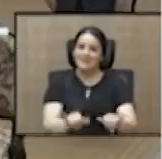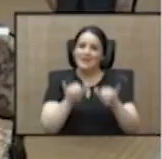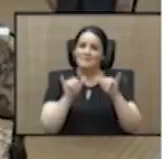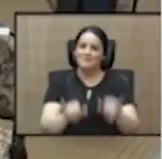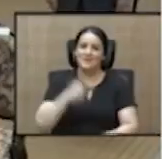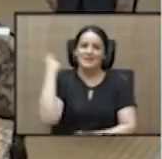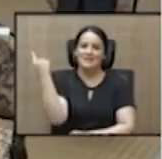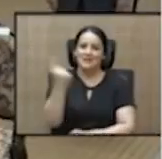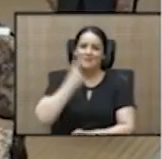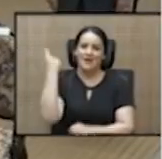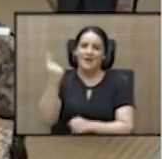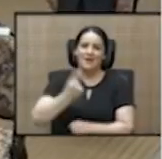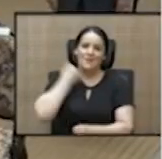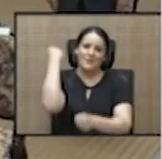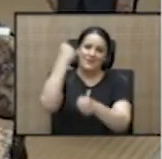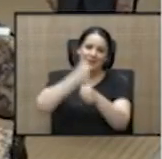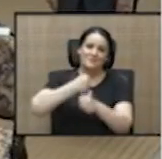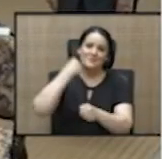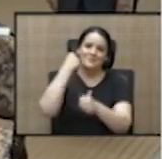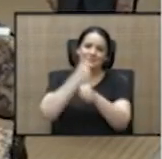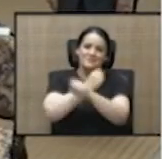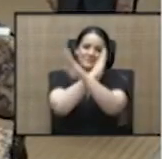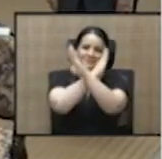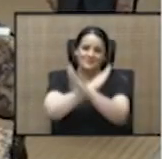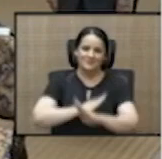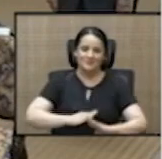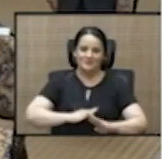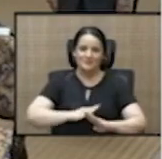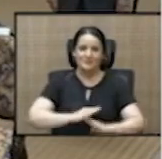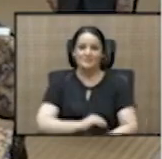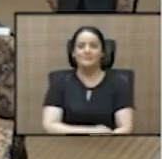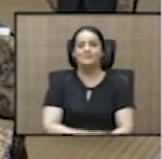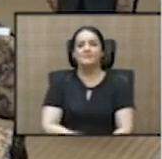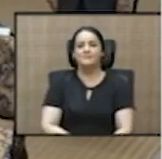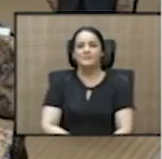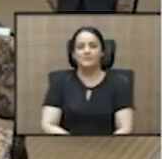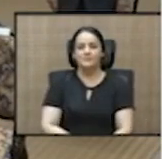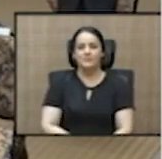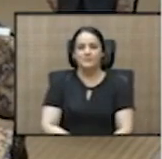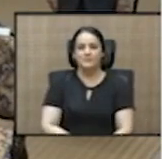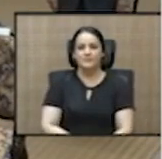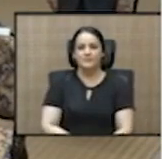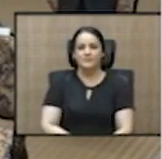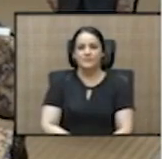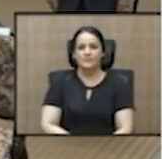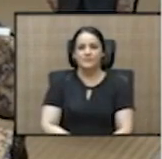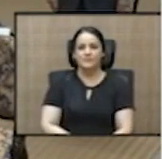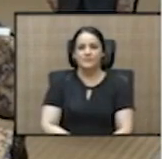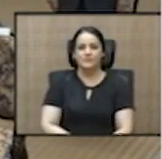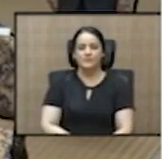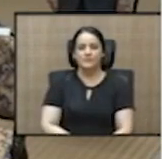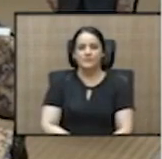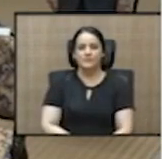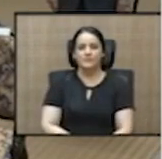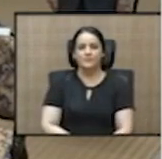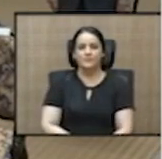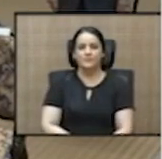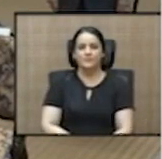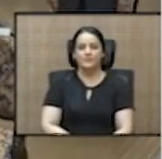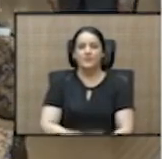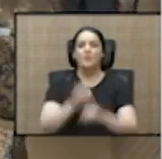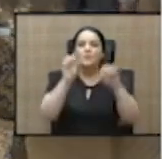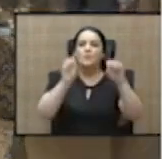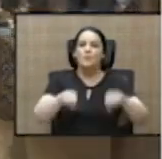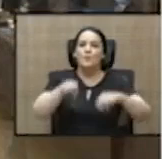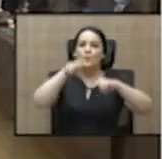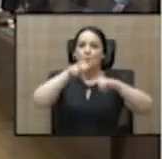estas alturas nos hacemos es por qué hay carteras que se han logrado avanzar durante esta administración, pese a que estamos en pandemia, pese a la crisis fiscal.